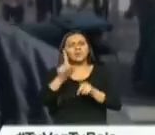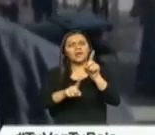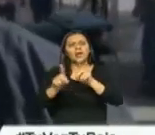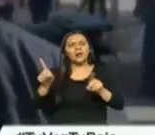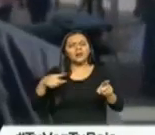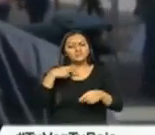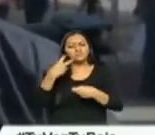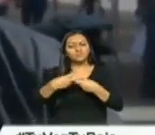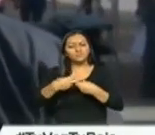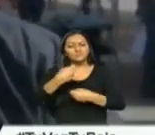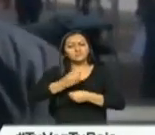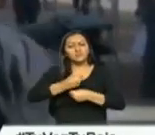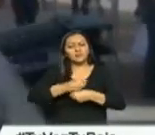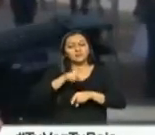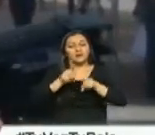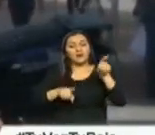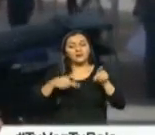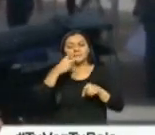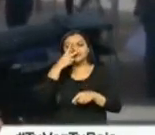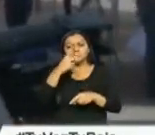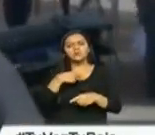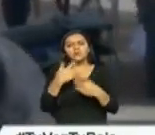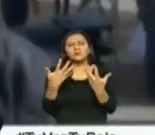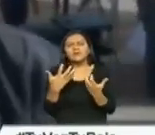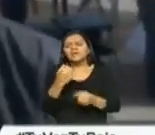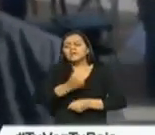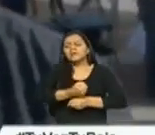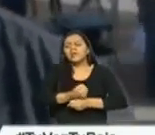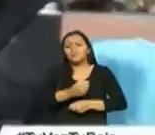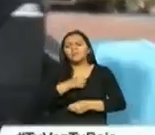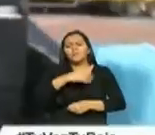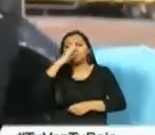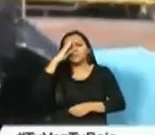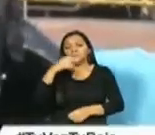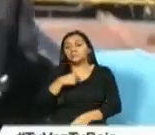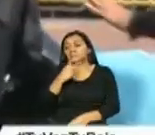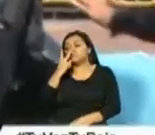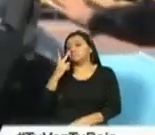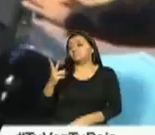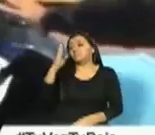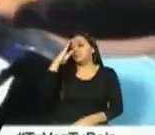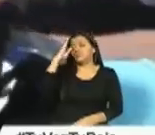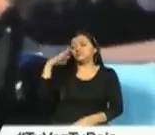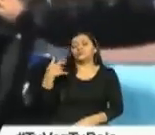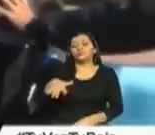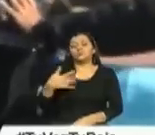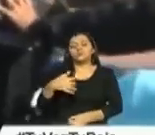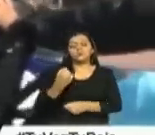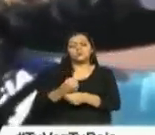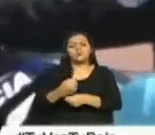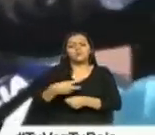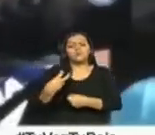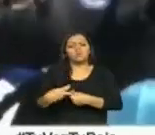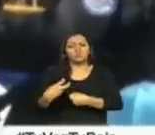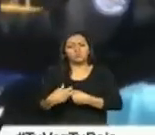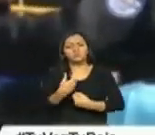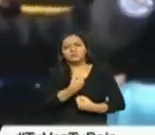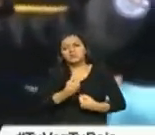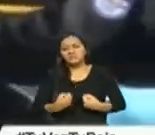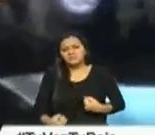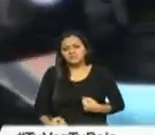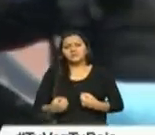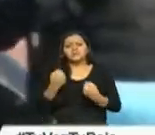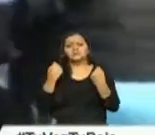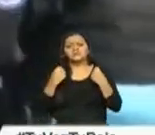duro trabajo de la policía. Yo tengo un amigo que se muere por ingresar a la policía, pero yo ahora he visto el trabajo, Ñañita, el trabajo tan duro, esforzoso de